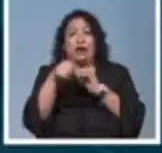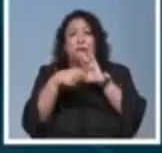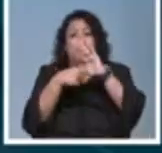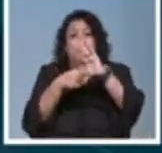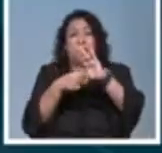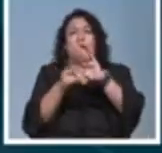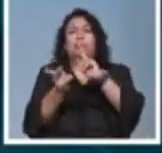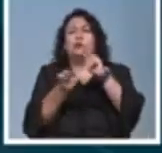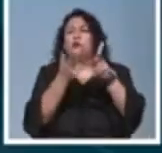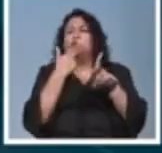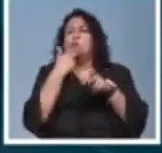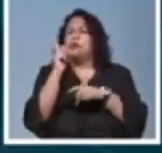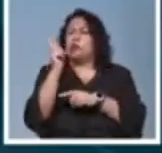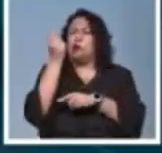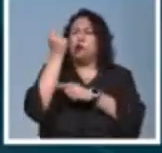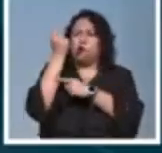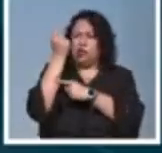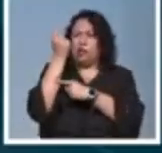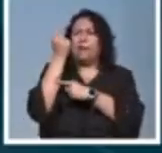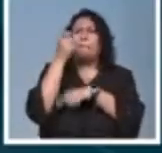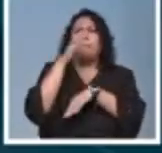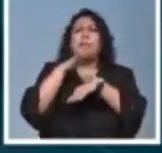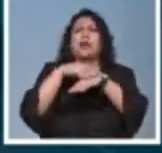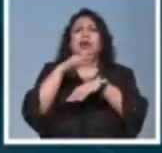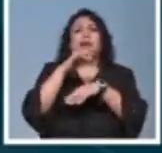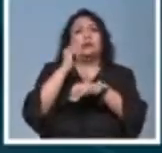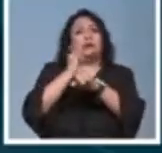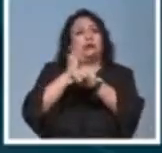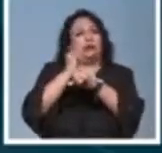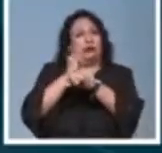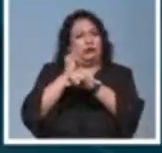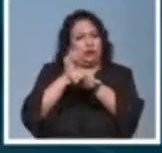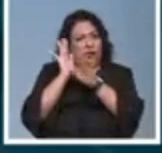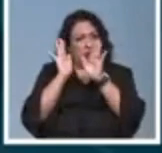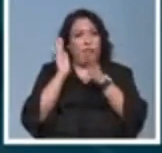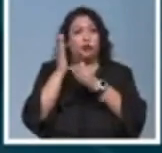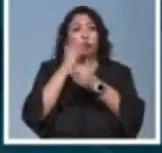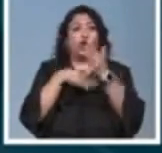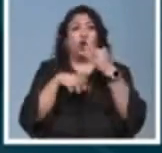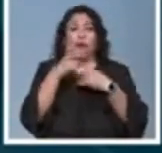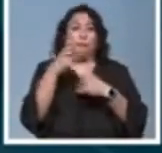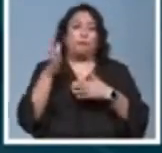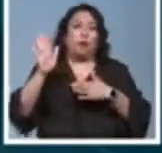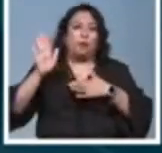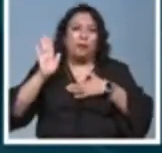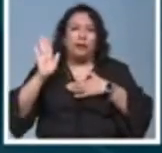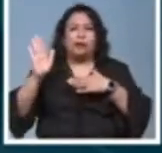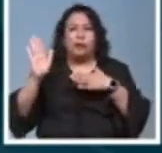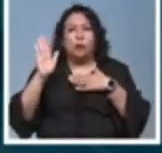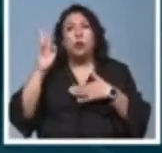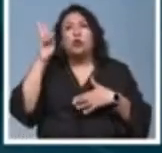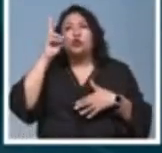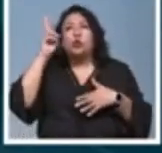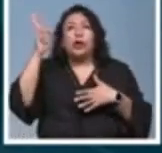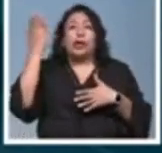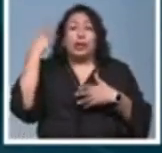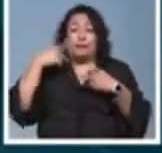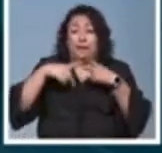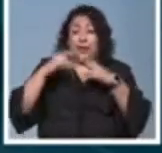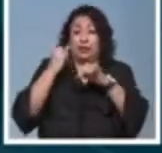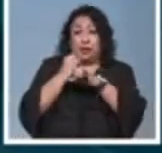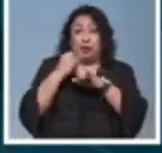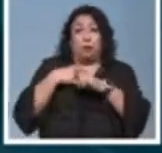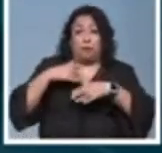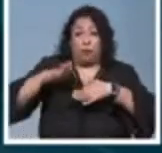muestra cuestiona la tecnología, en particular el Internet. Todas aquellas promesas y utopías que cuando empezó Internet